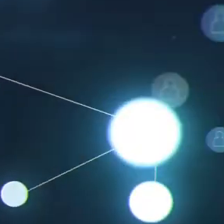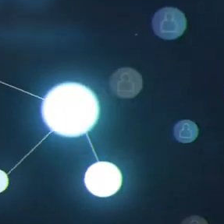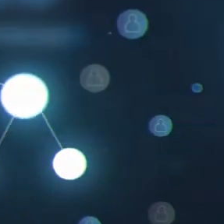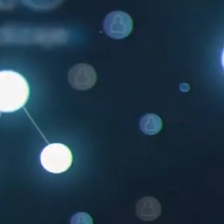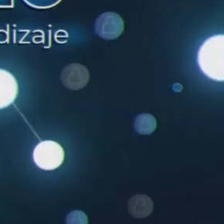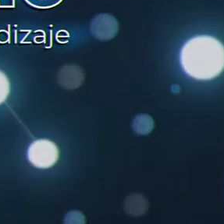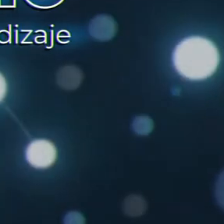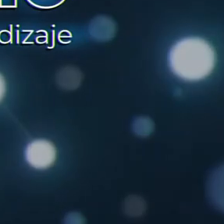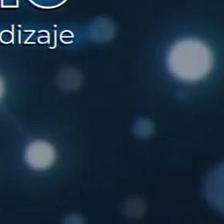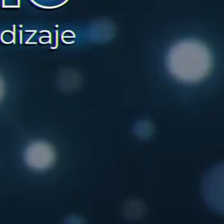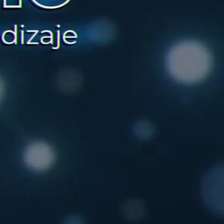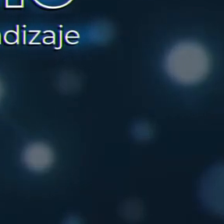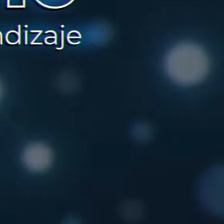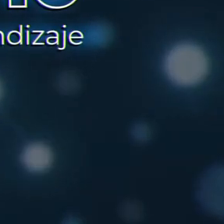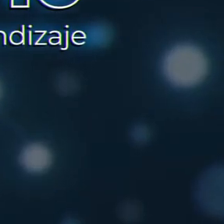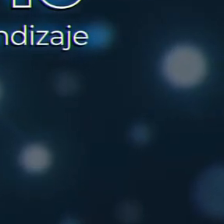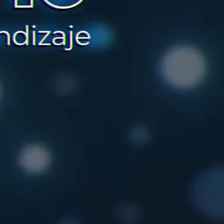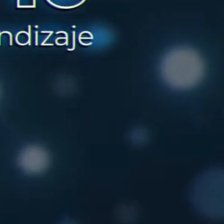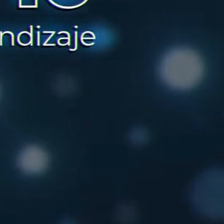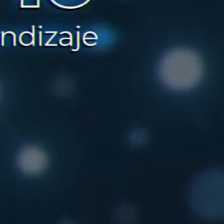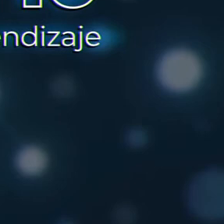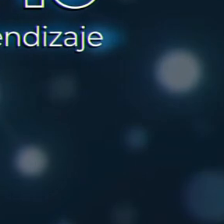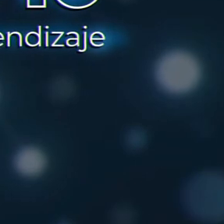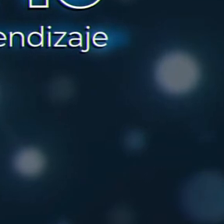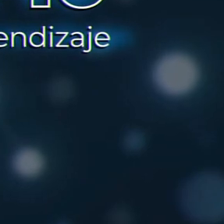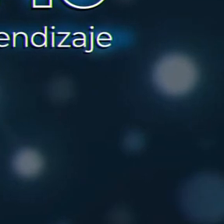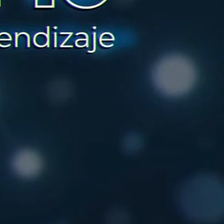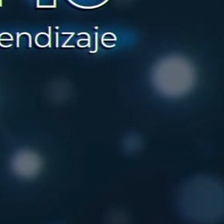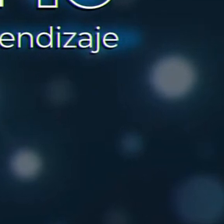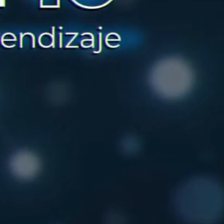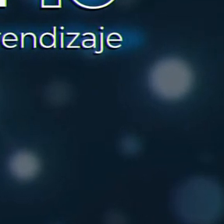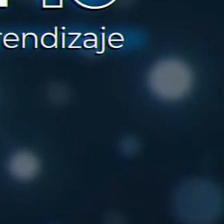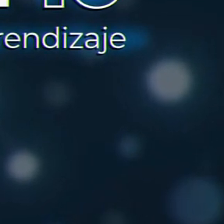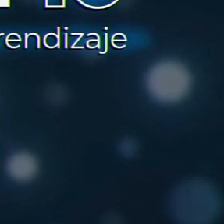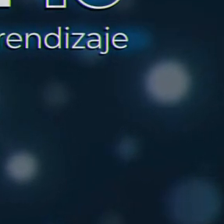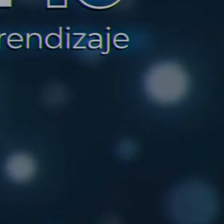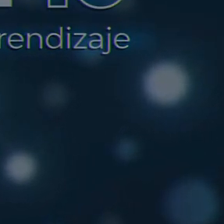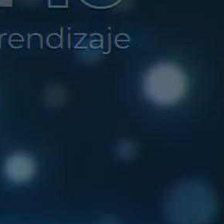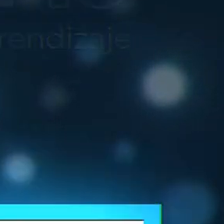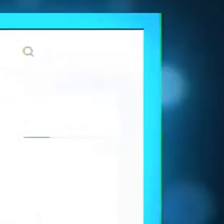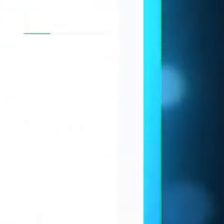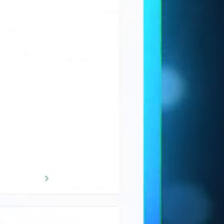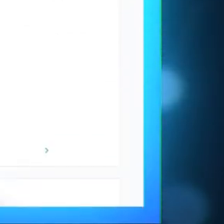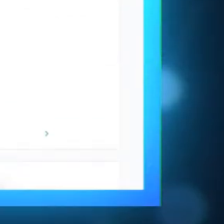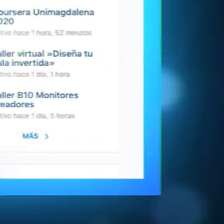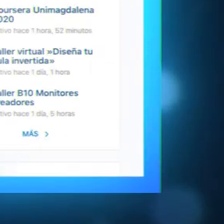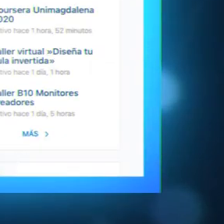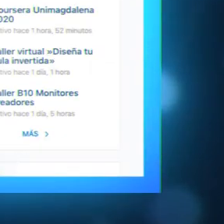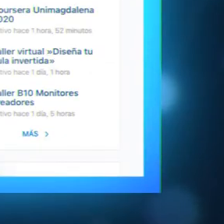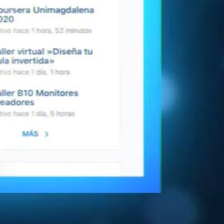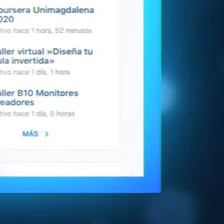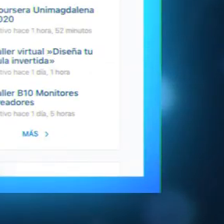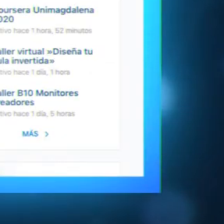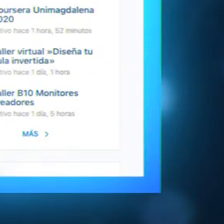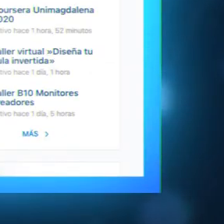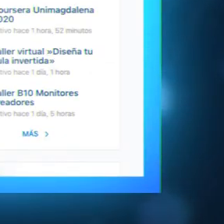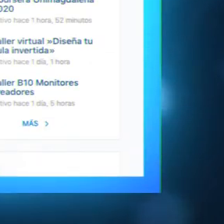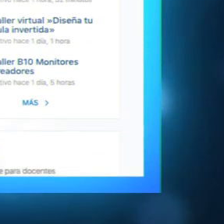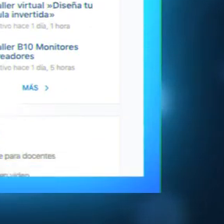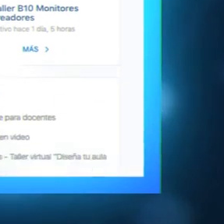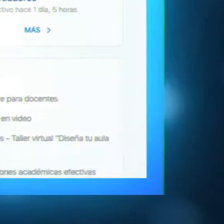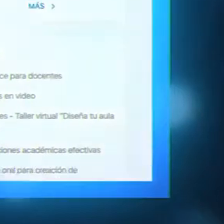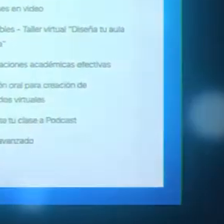Bloque 10 es el ecosistema digital de aprendizaje de la Universidad del Magdalena. Te invitamos a que visites nuestra nueva interfaz y